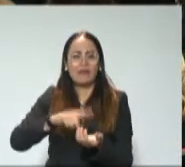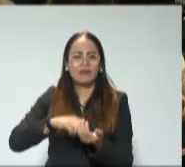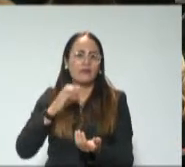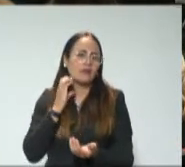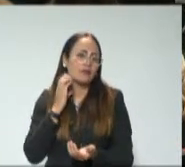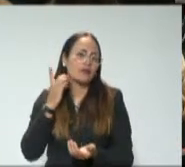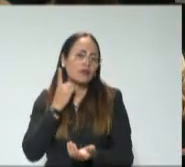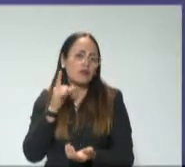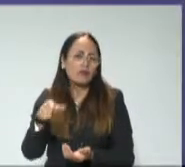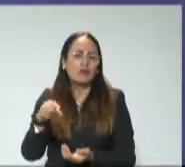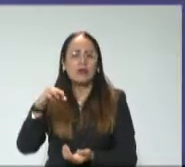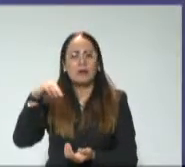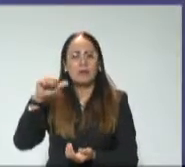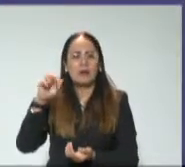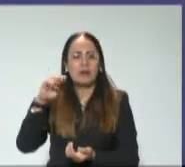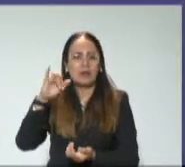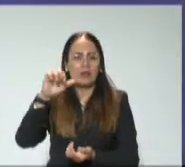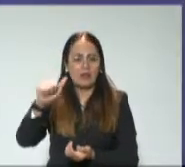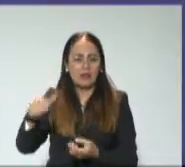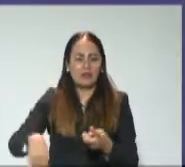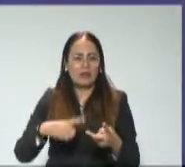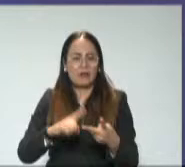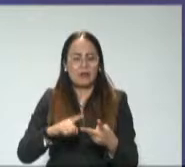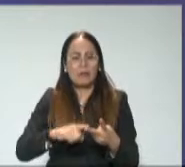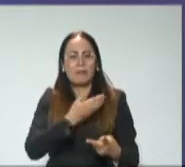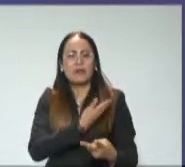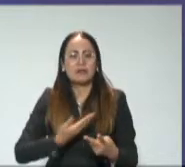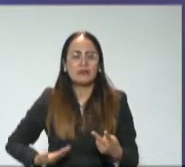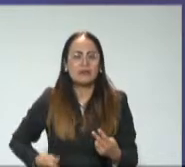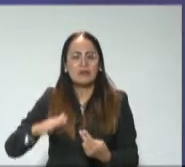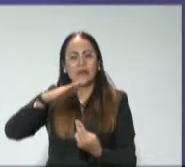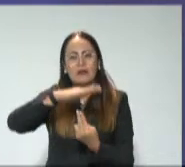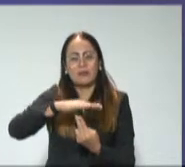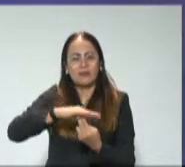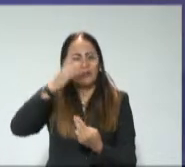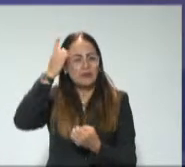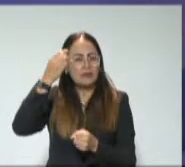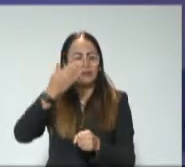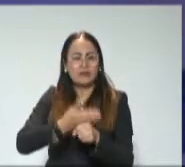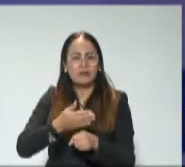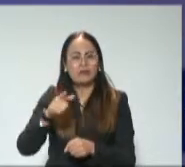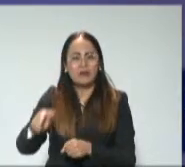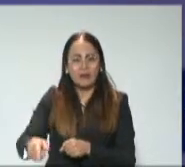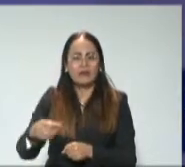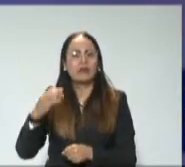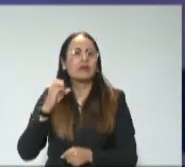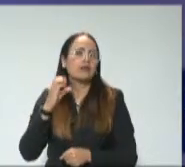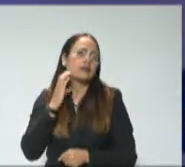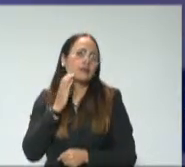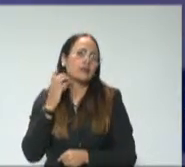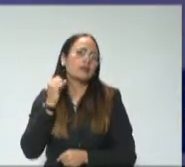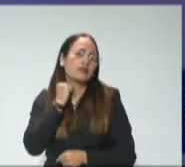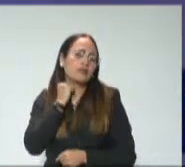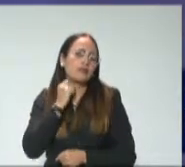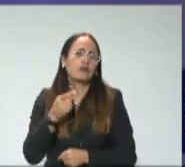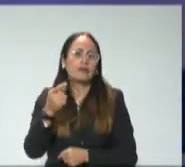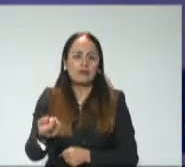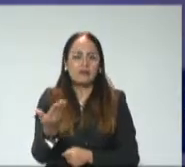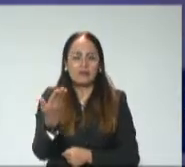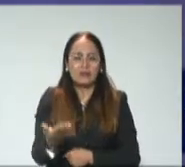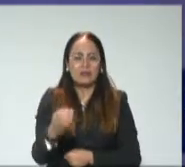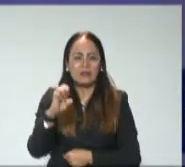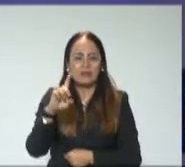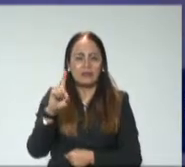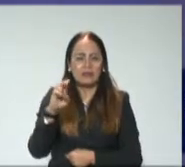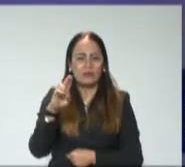diputados Dulce María sauri del señor presidente de la mesa directiva del senado de la República Don Eduardo